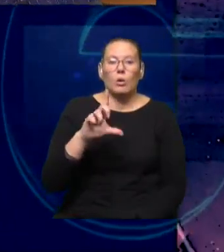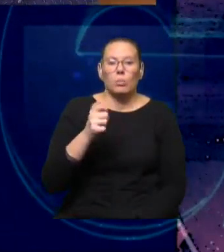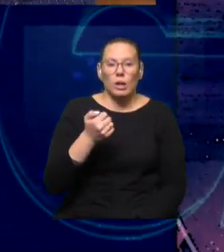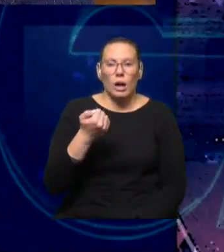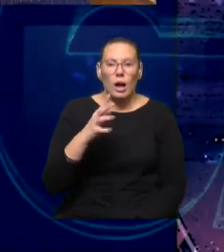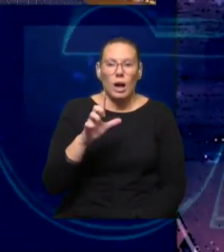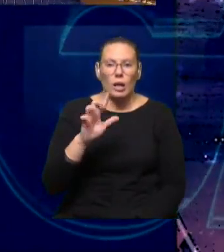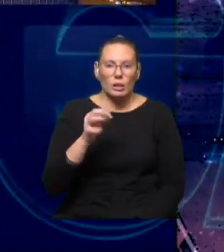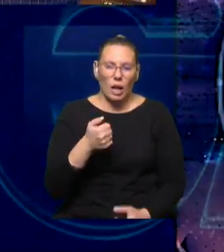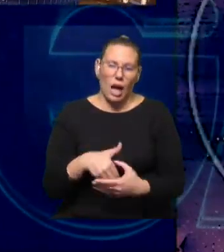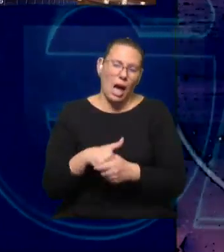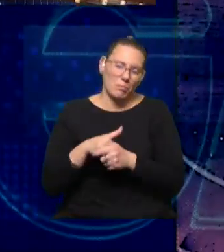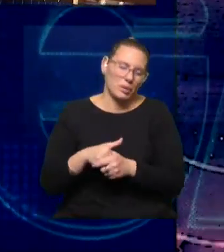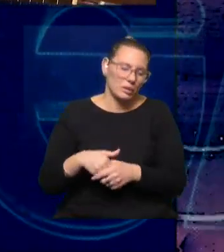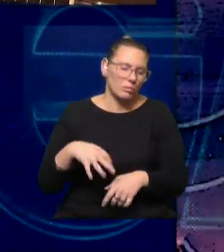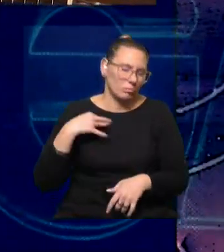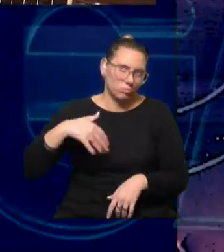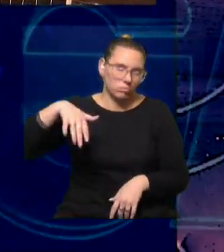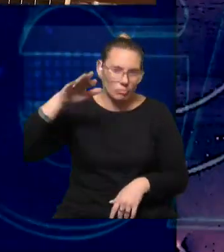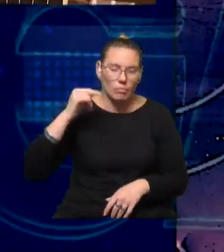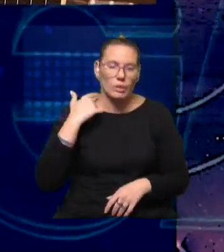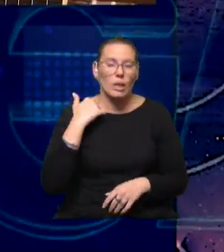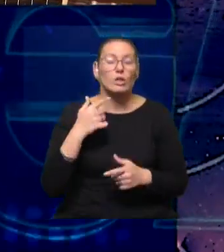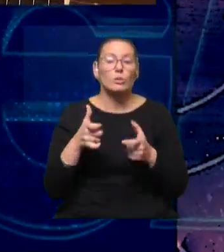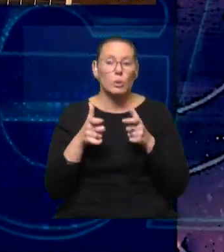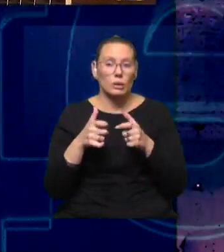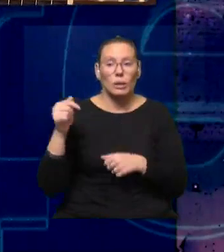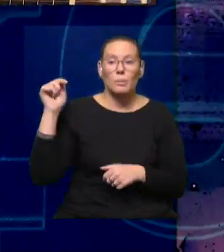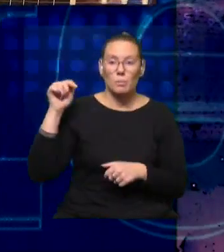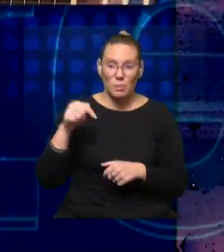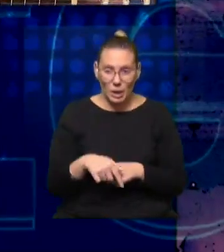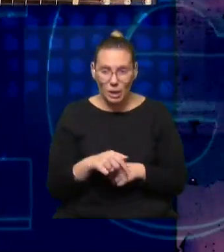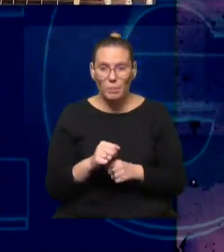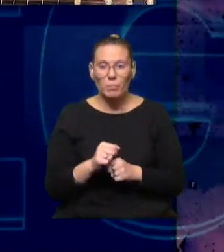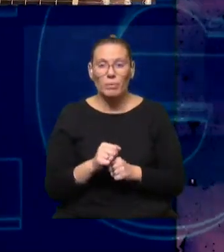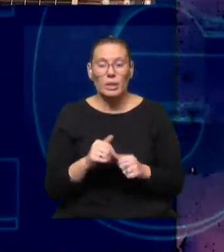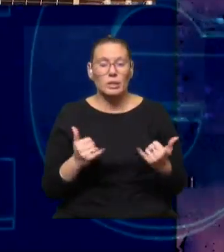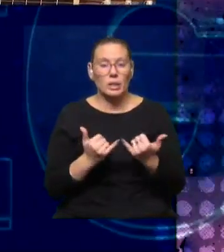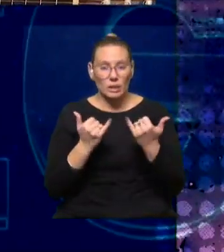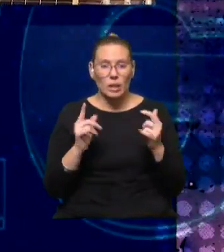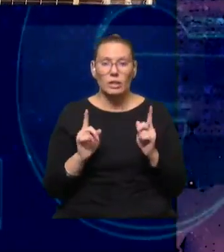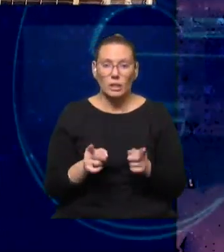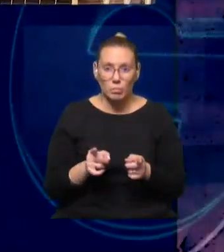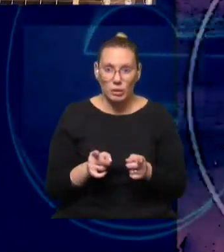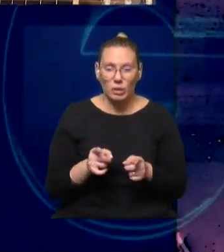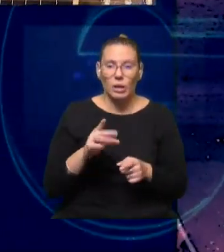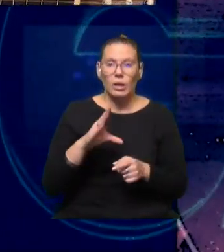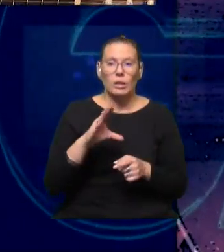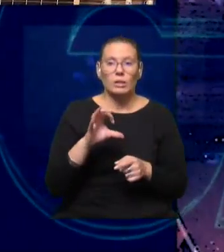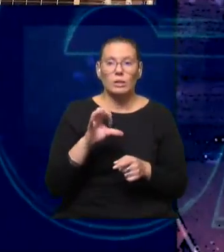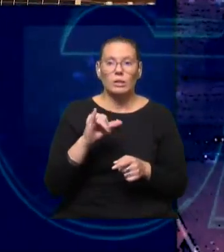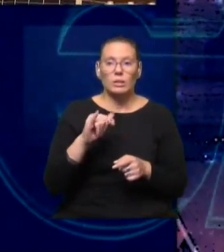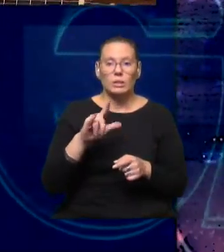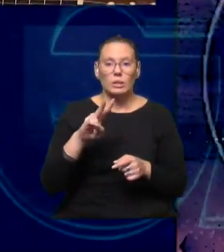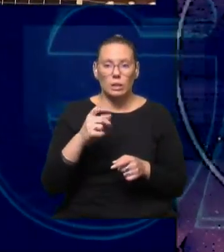aparte amigos de toda la vida este vamos a tener la suerte enorme de que de que puedan estar con nosotros ese día va a estar Juan Pablo Silva